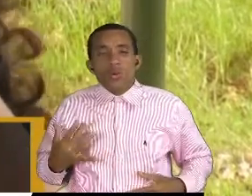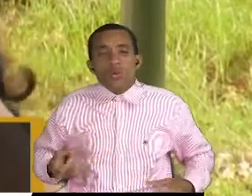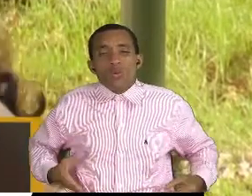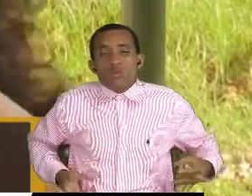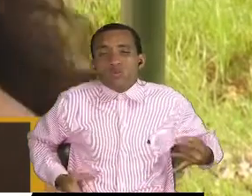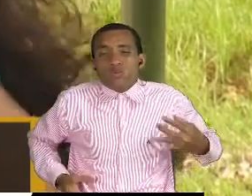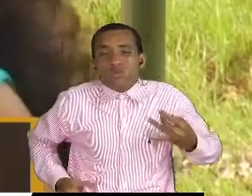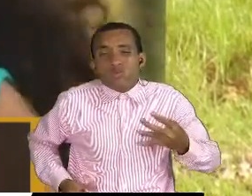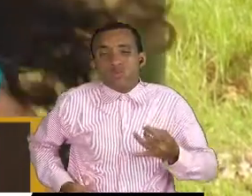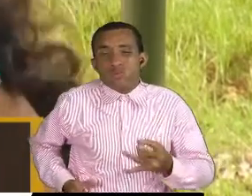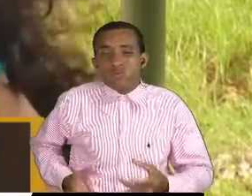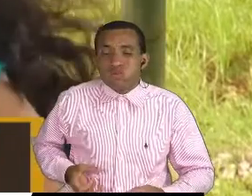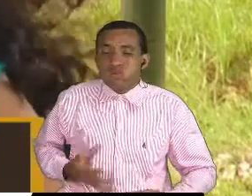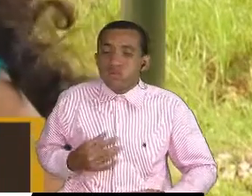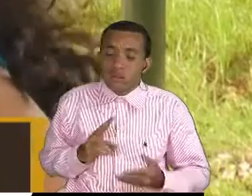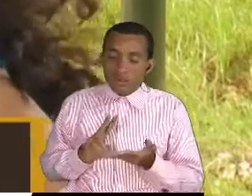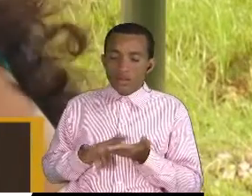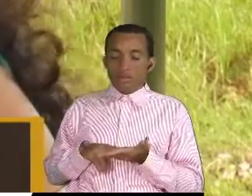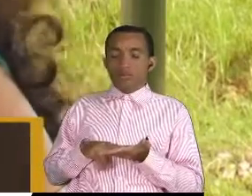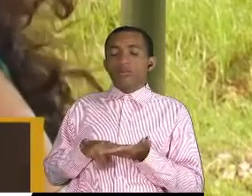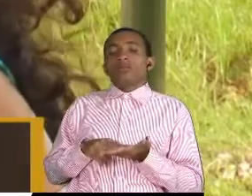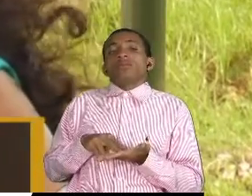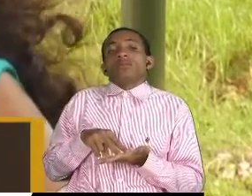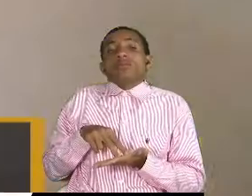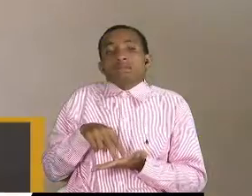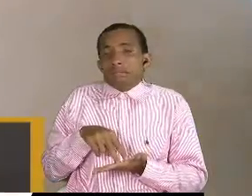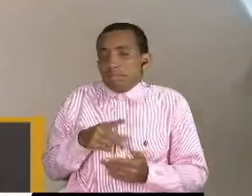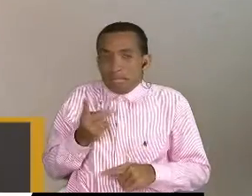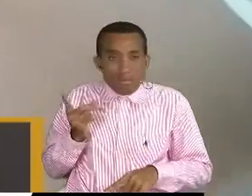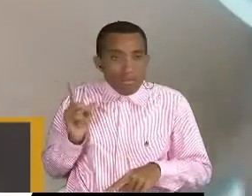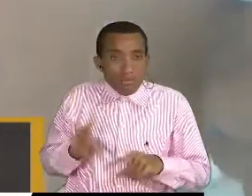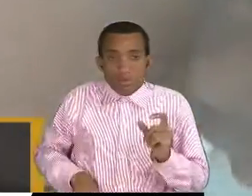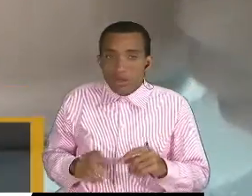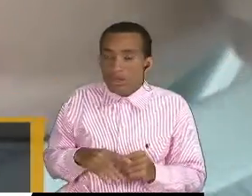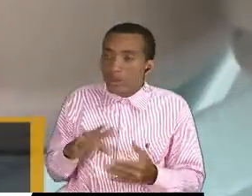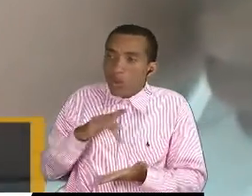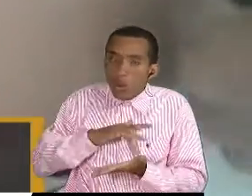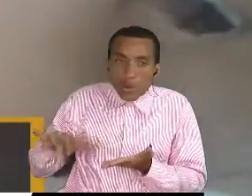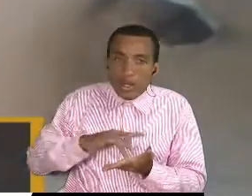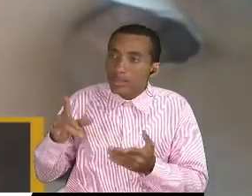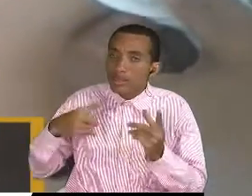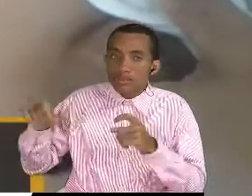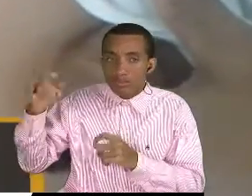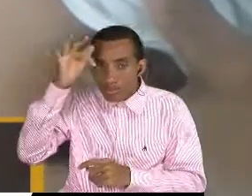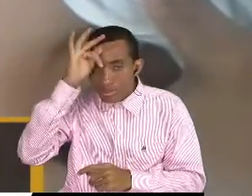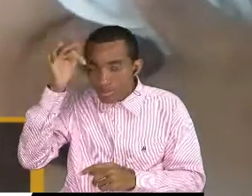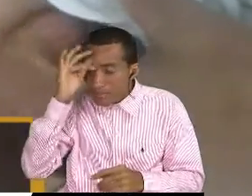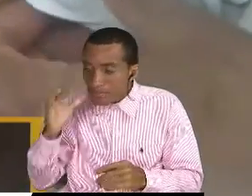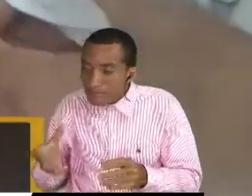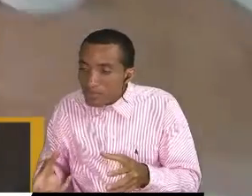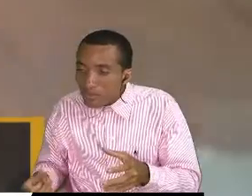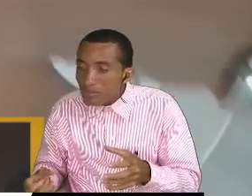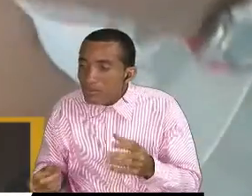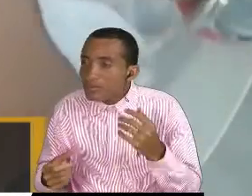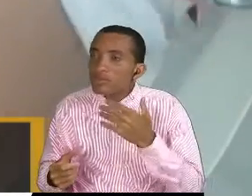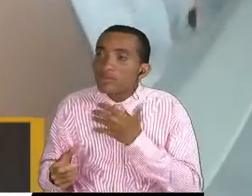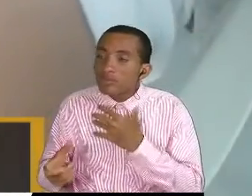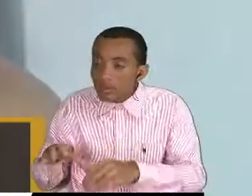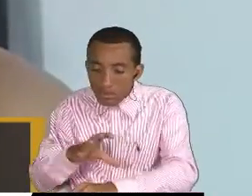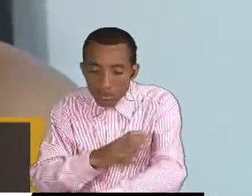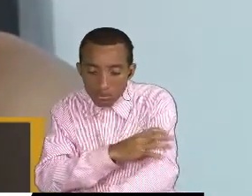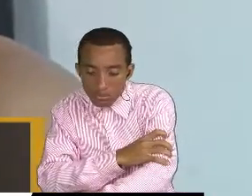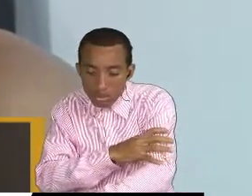Hoy, por ejemplo, no se pudo parar de la cama. Él ha venido a urgencias y le dicen, le toman los signos vitales y ya. y no se la han